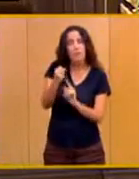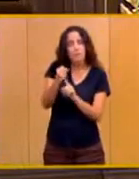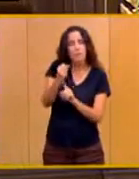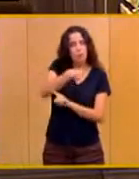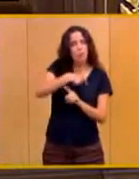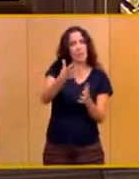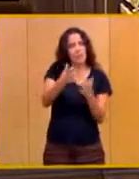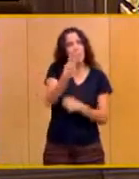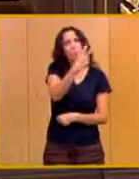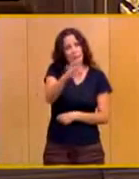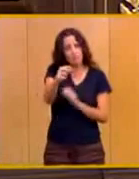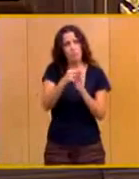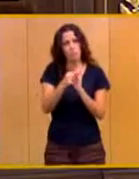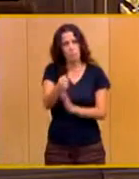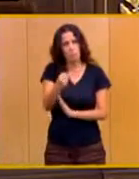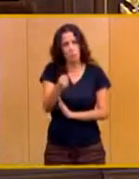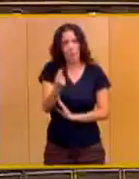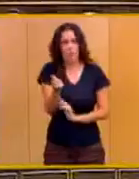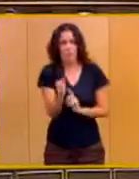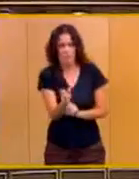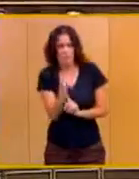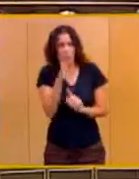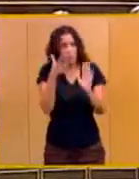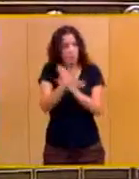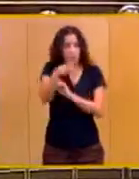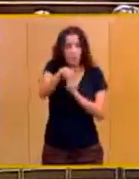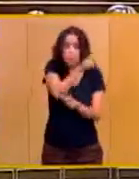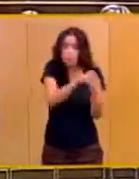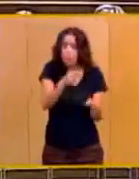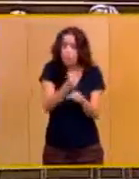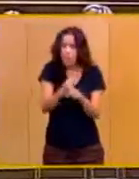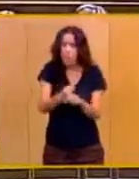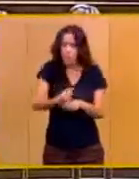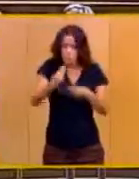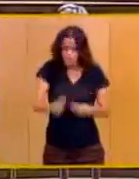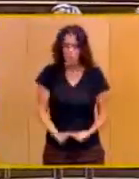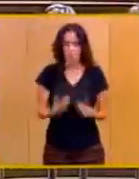adquisitivo, porque esos son los trabajadores más humildes. Eso es sensibilidad social.